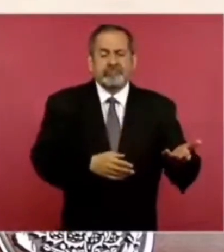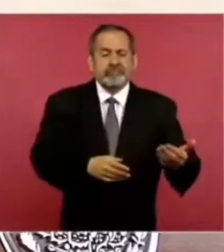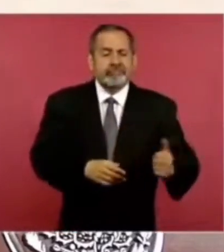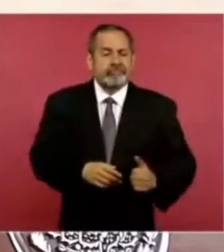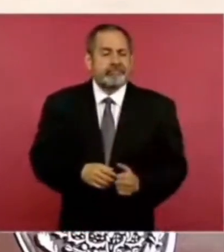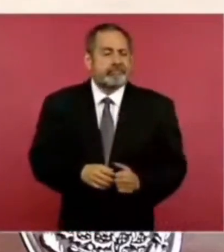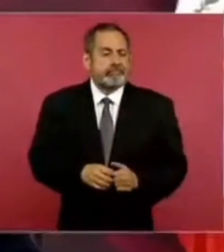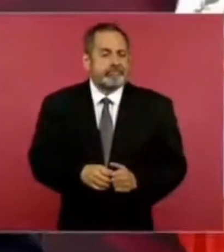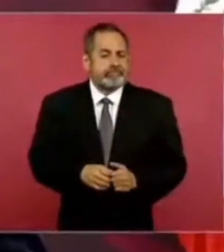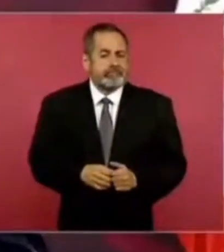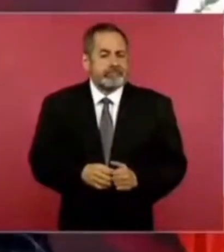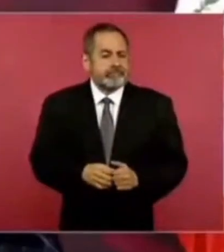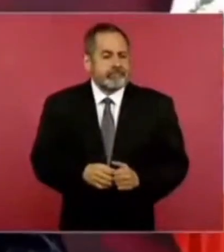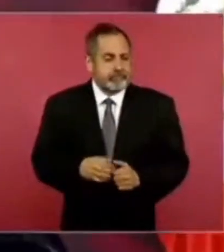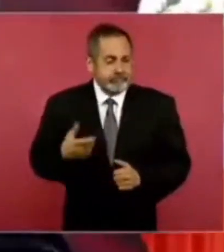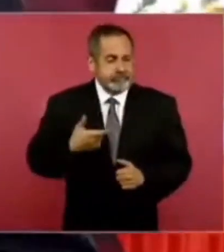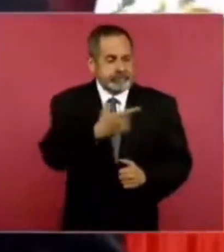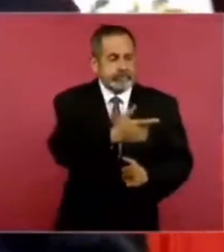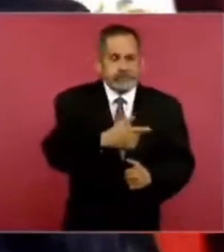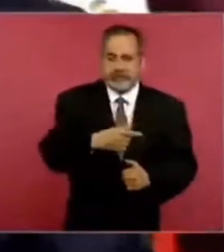Es que había la mala costumbre